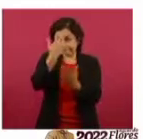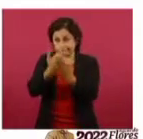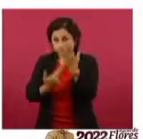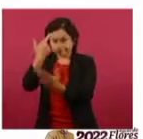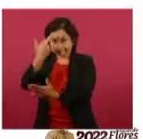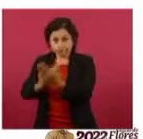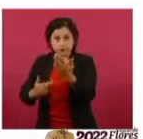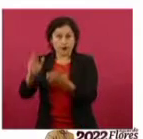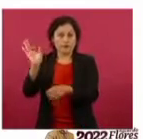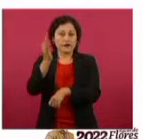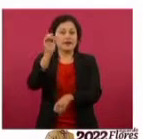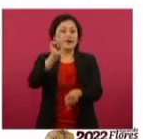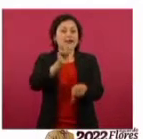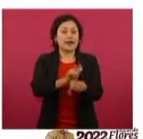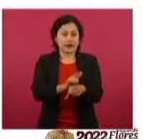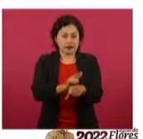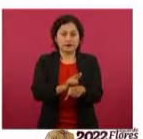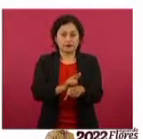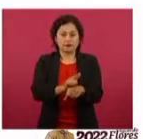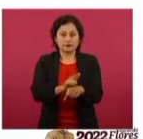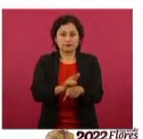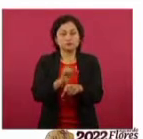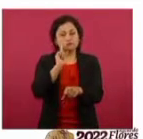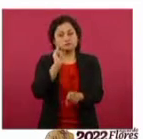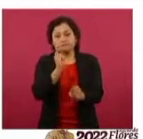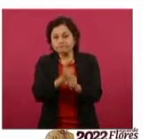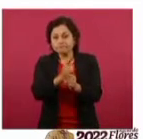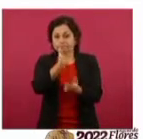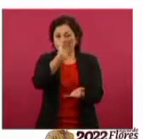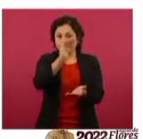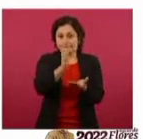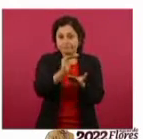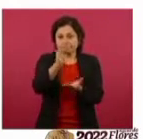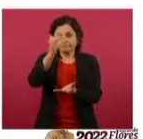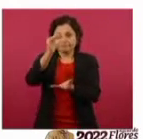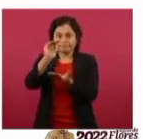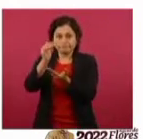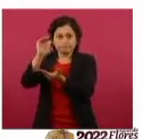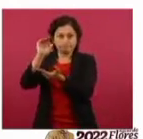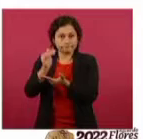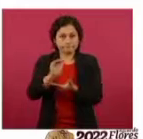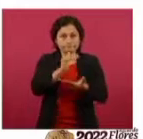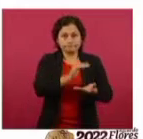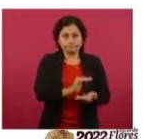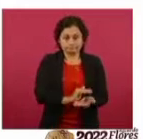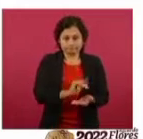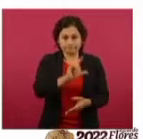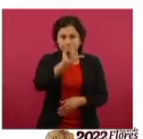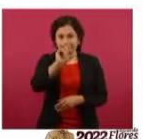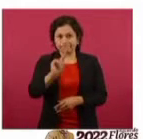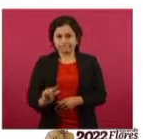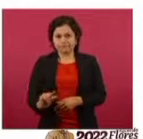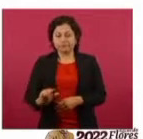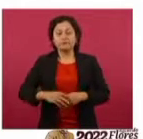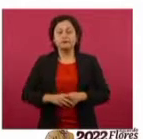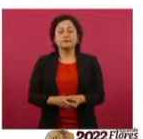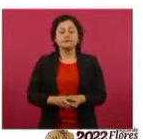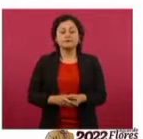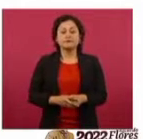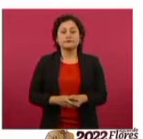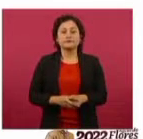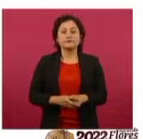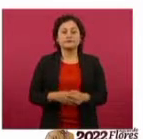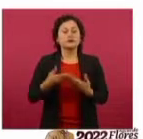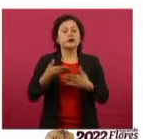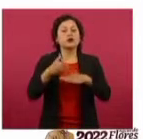federales, estamos teniendo reducciones en su gran mayoría. En relación con el